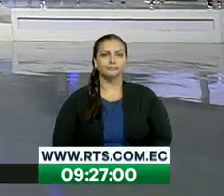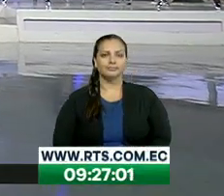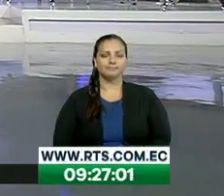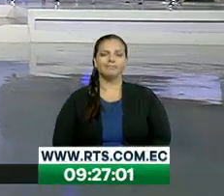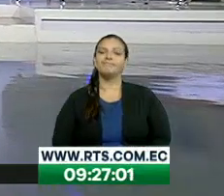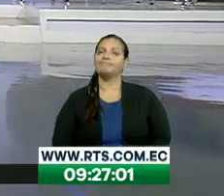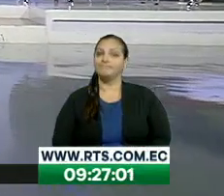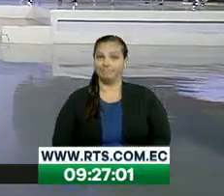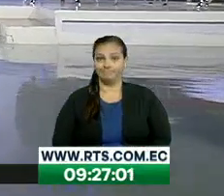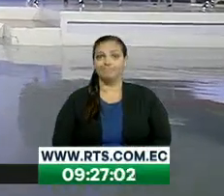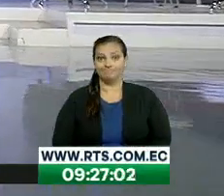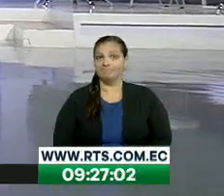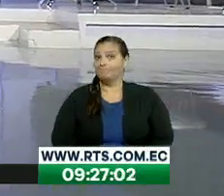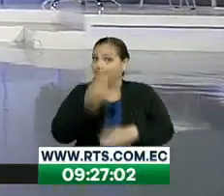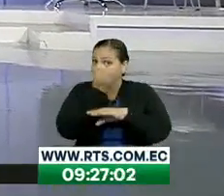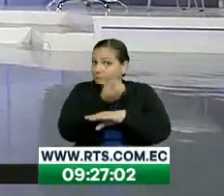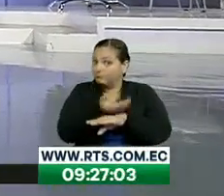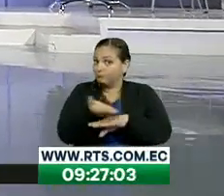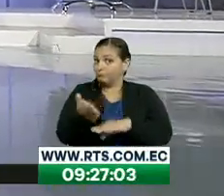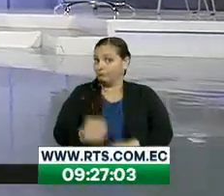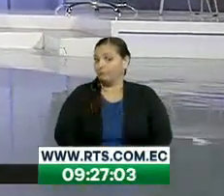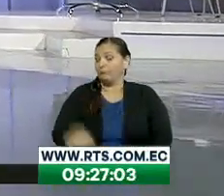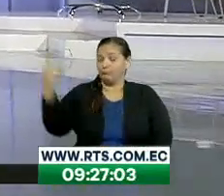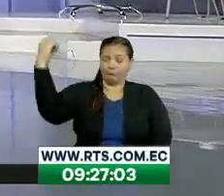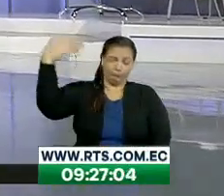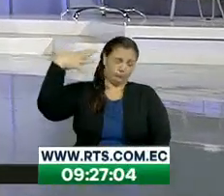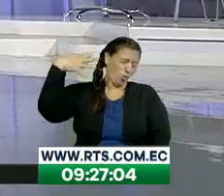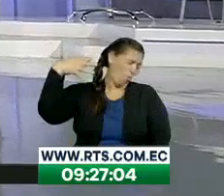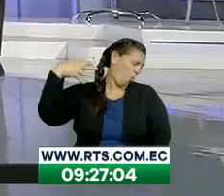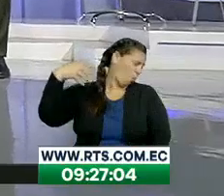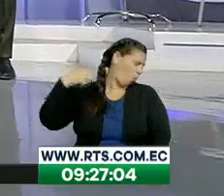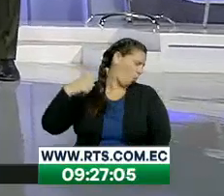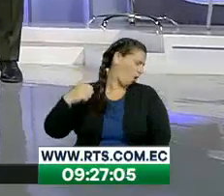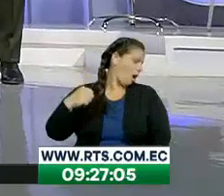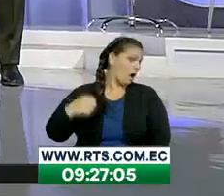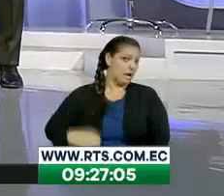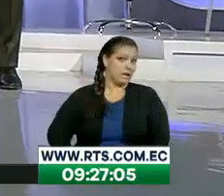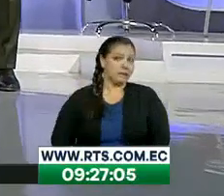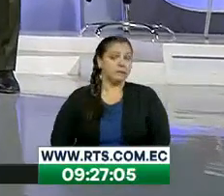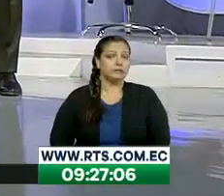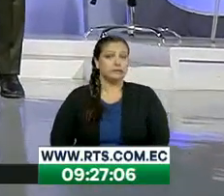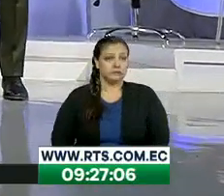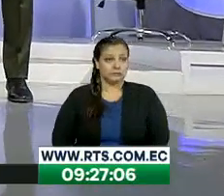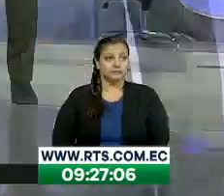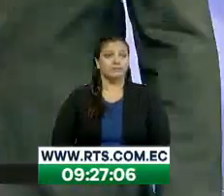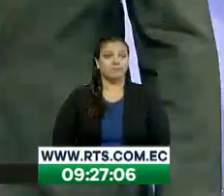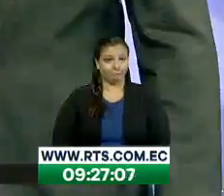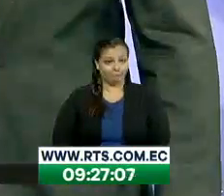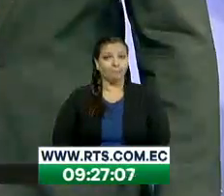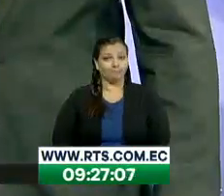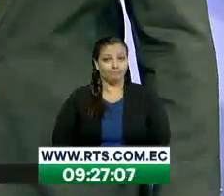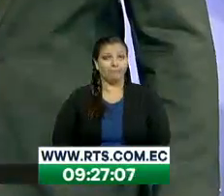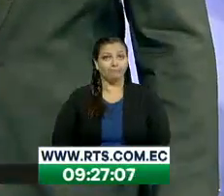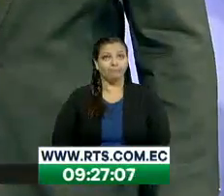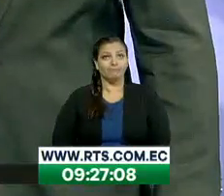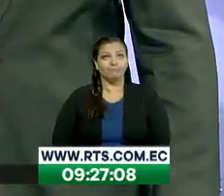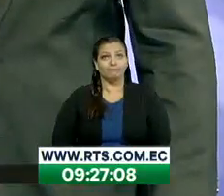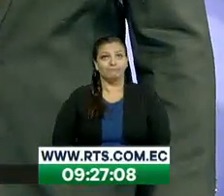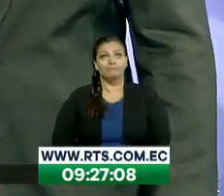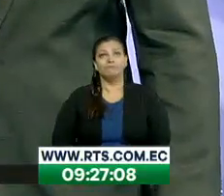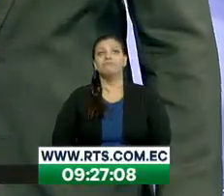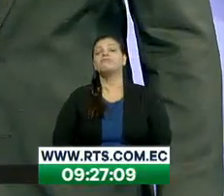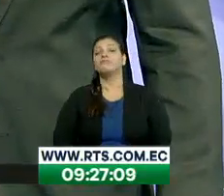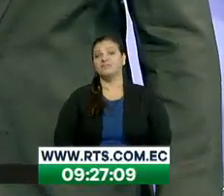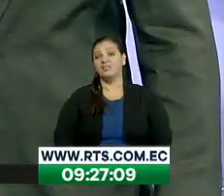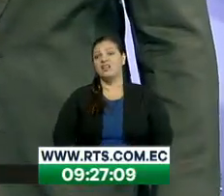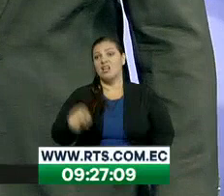Muy bien, ahí estaban las recomendaciones a propósito de la radiación ultravioleta y hay algunos todavía que prácticamente obligan a jugar a las 12 del